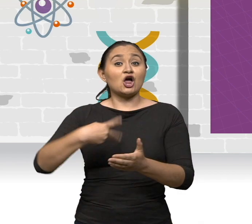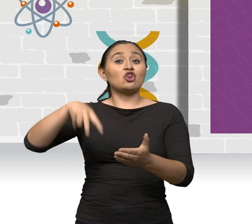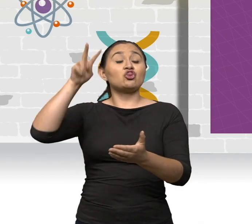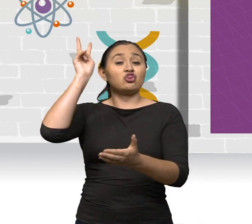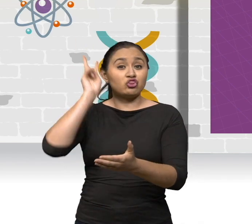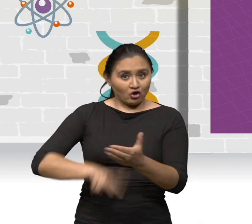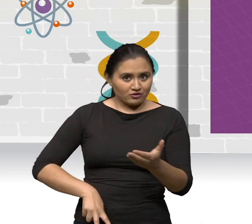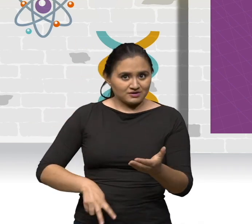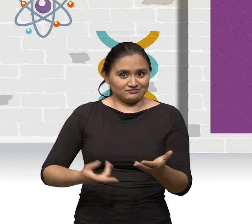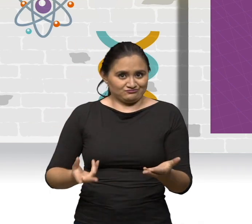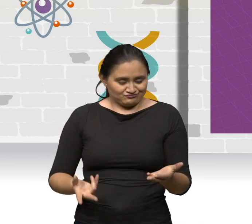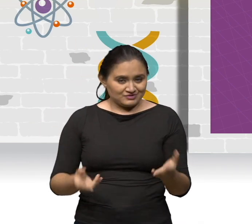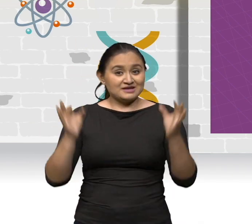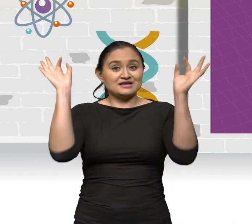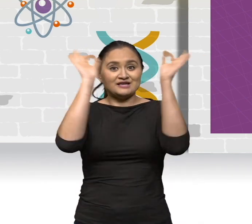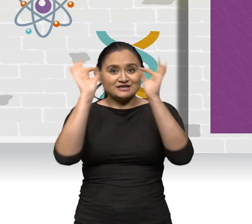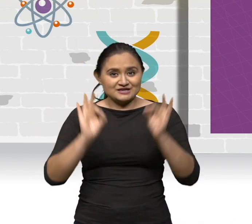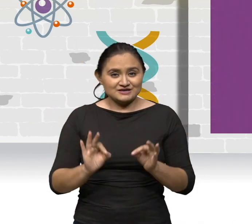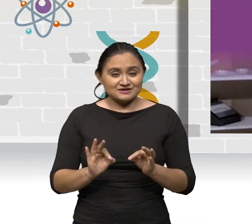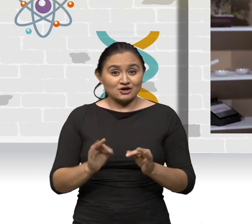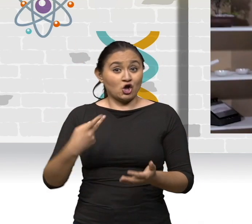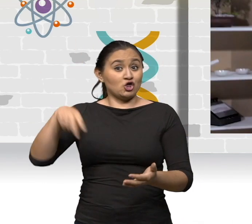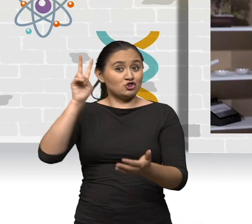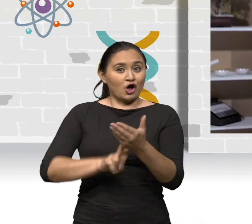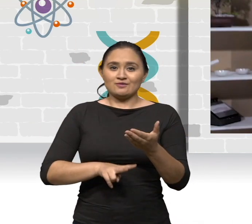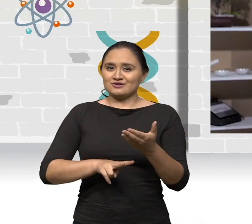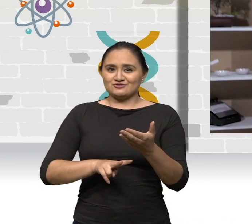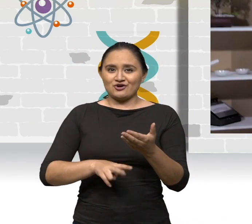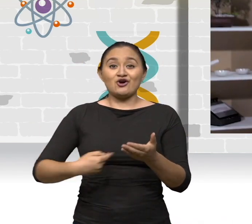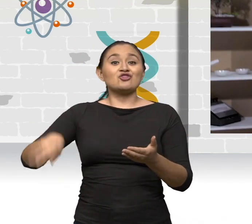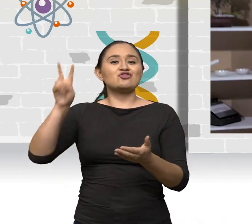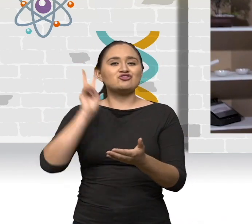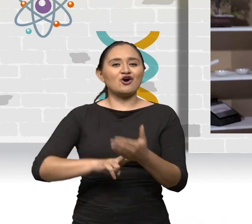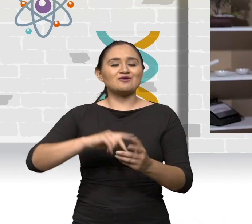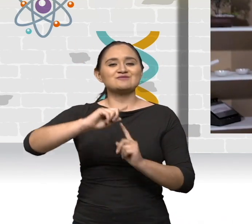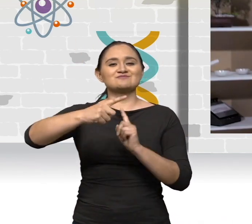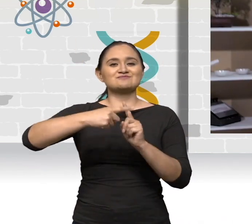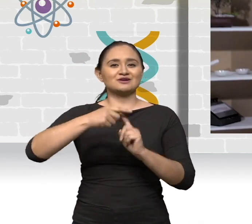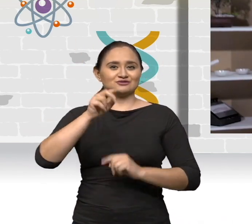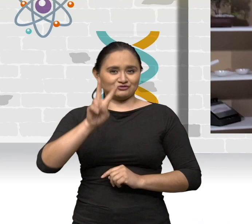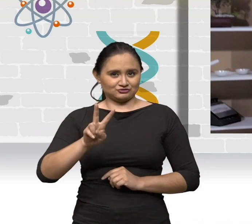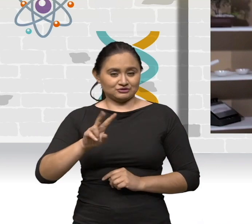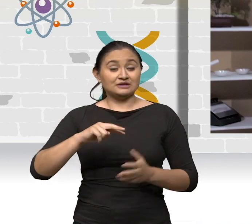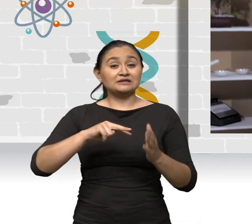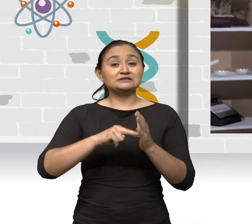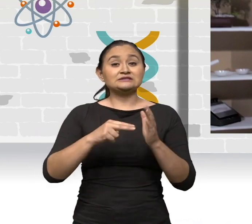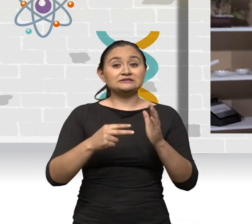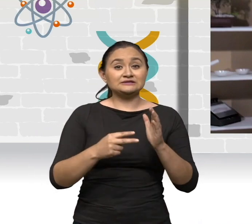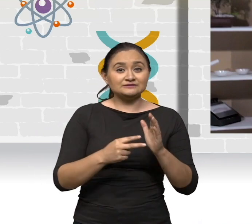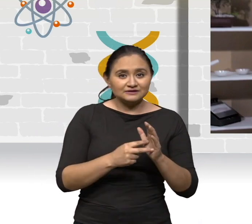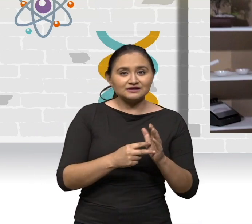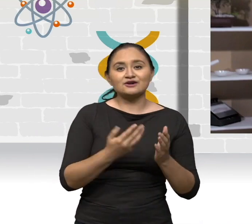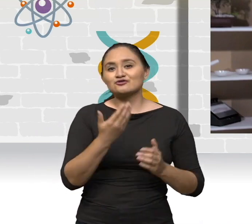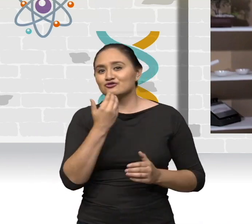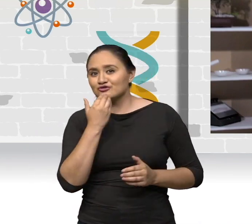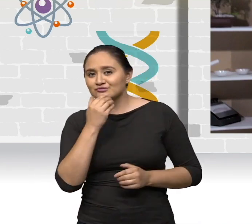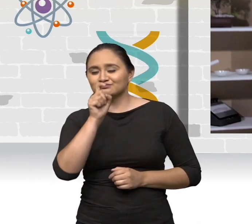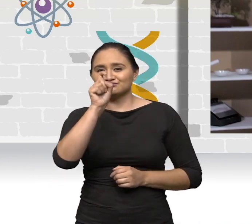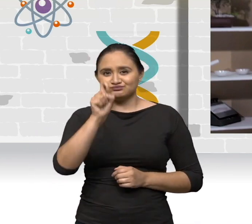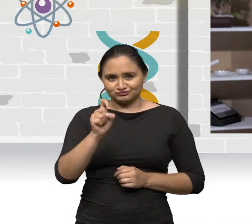duplica, su energía cinética se cuadruplica. Por tanto, para duplicar la rapidez, habrá que multiplicar al trabajo por